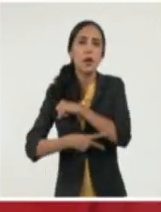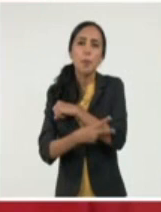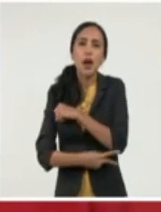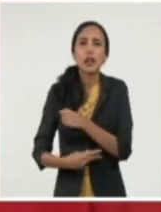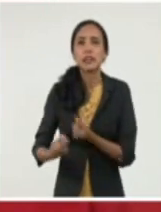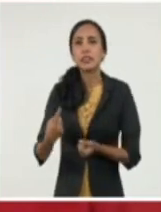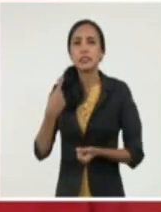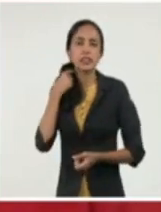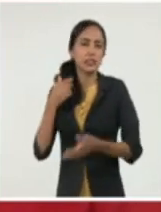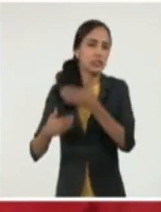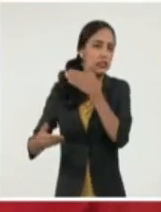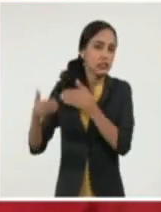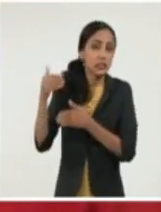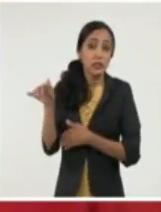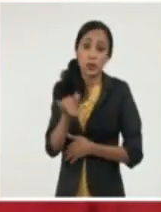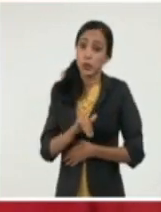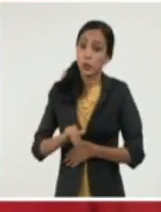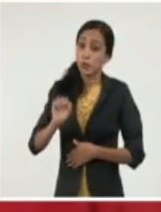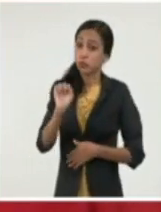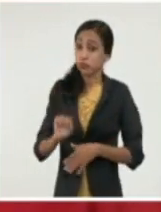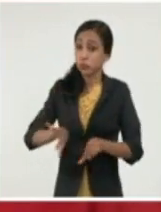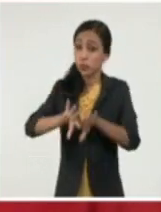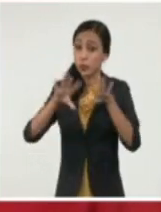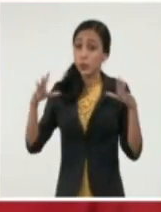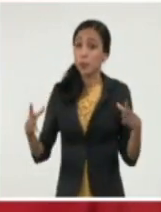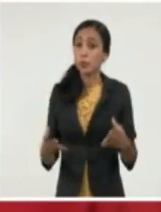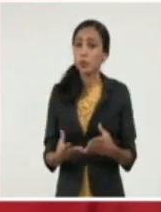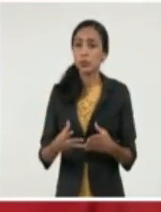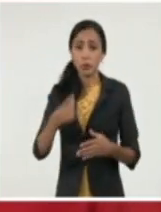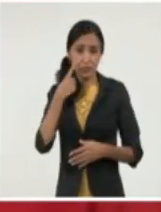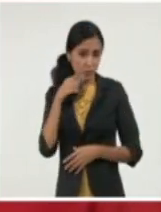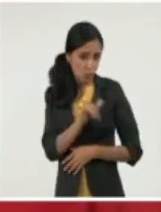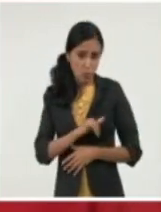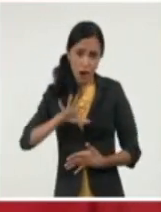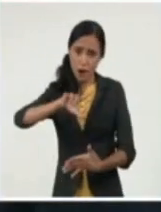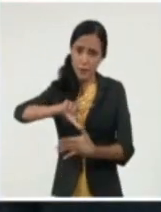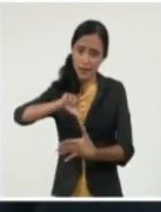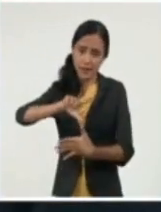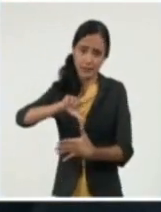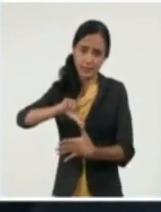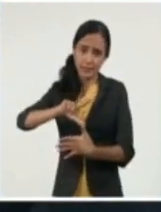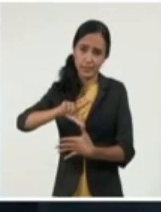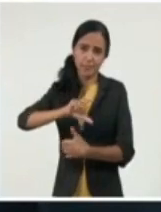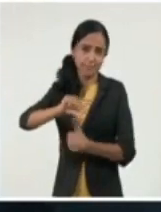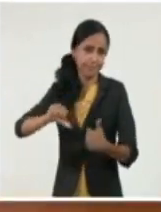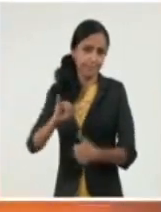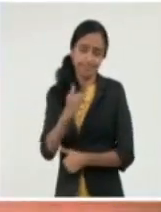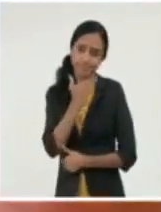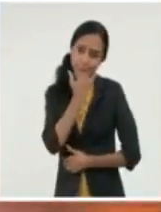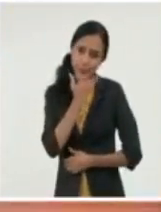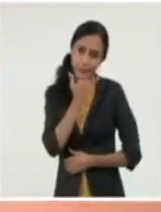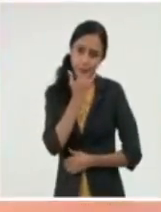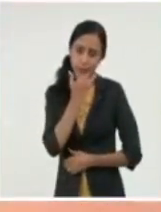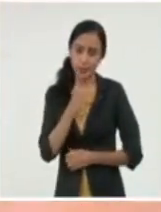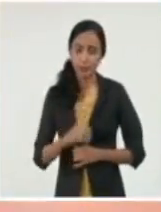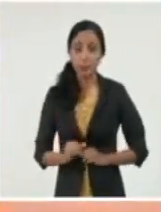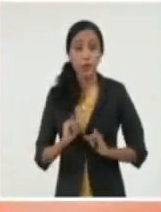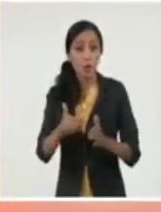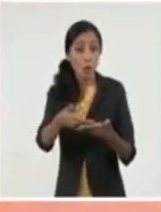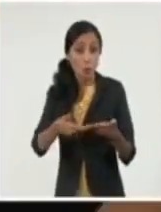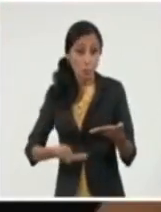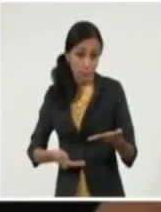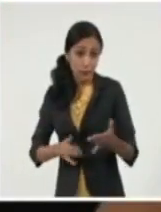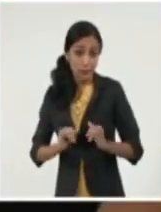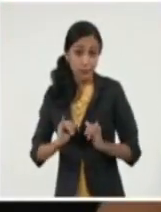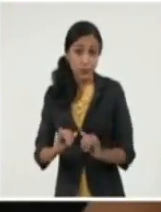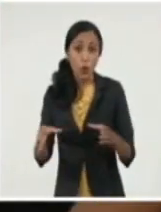atrasados del sur del mundo. Y ahí se encuentra América Latina y el Caribe. En su más reciente informe, la Comisión Económica